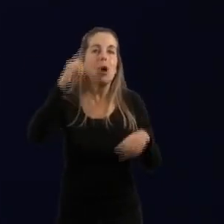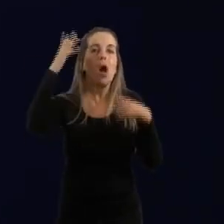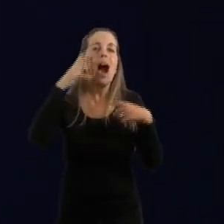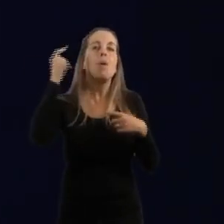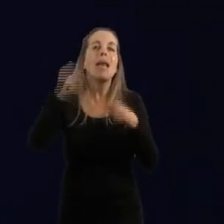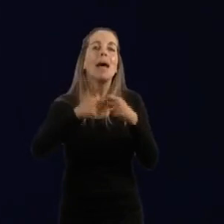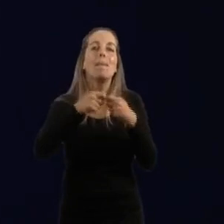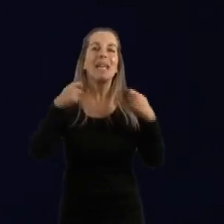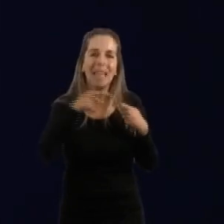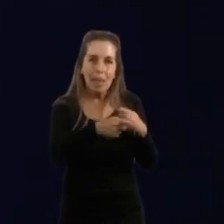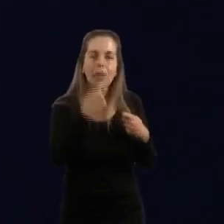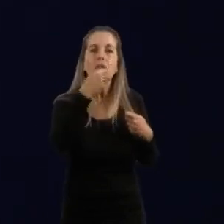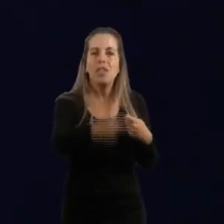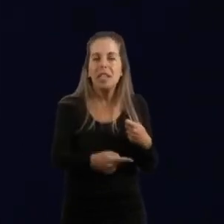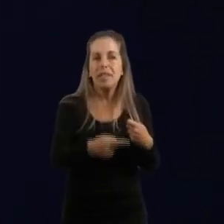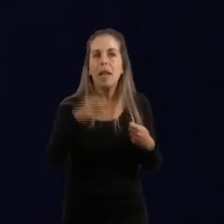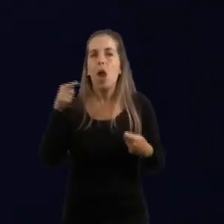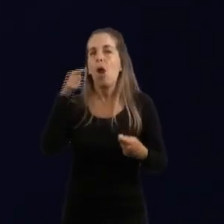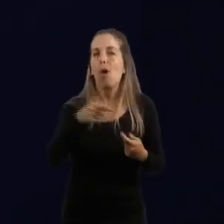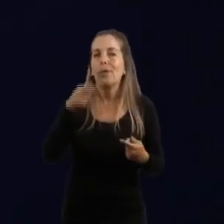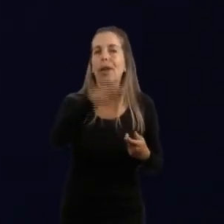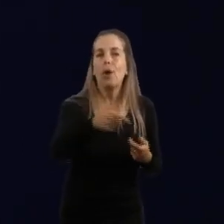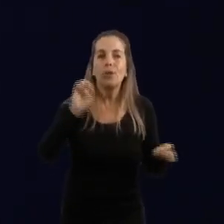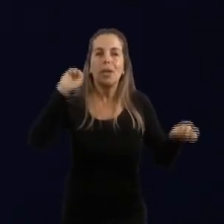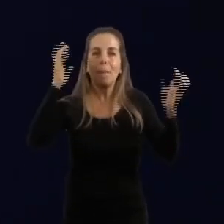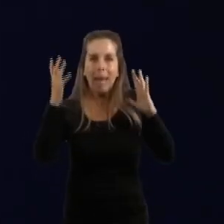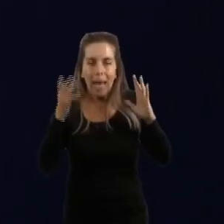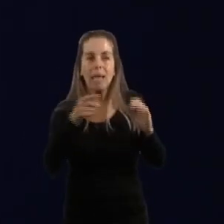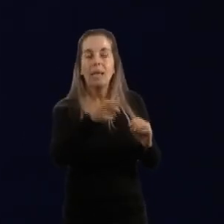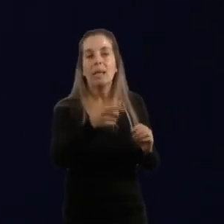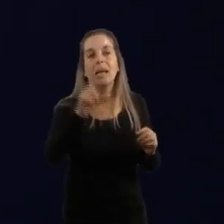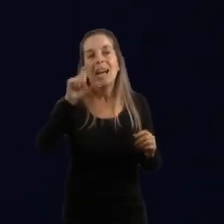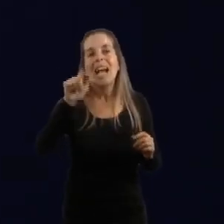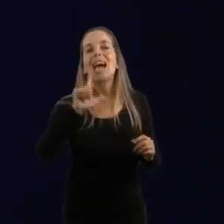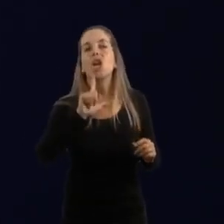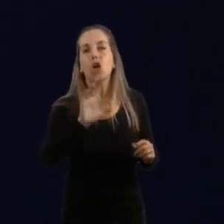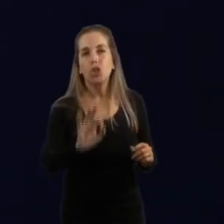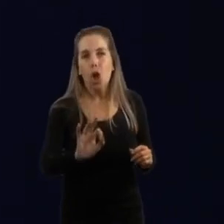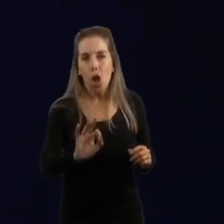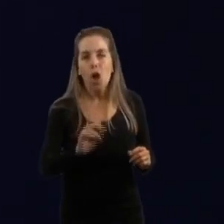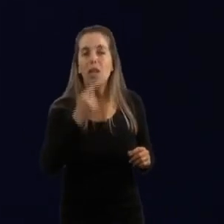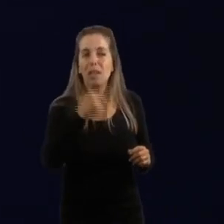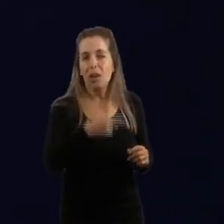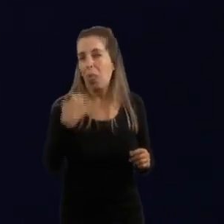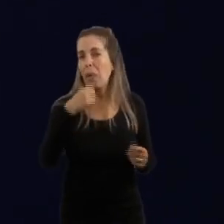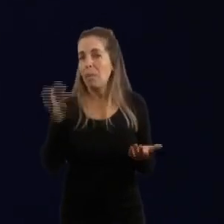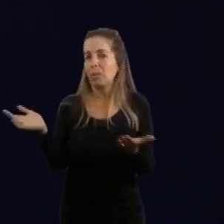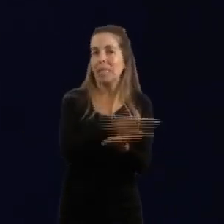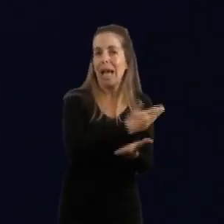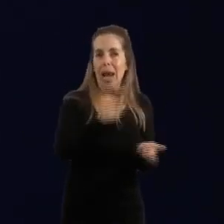diciendo, bueno, este gobierno, o sugiriendo que al gobierno hay que voltearlo, ¿no? Así que la verdad es que